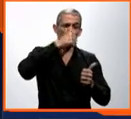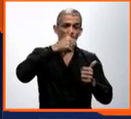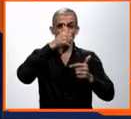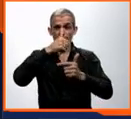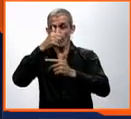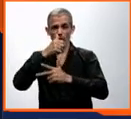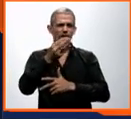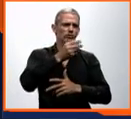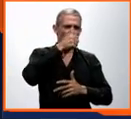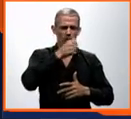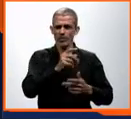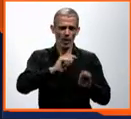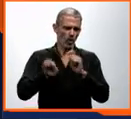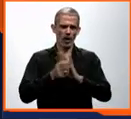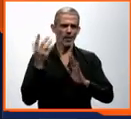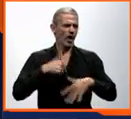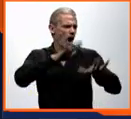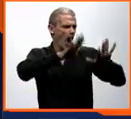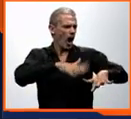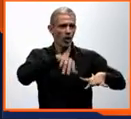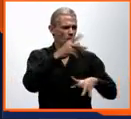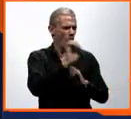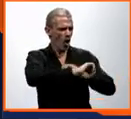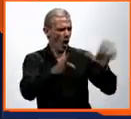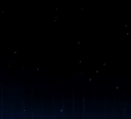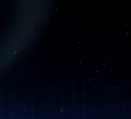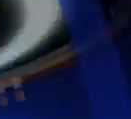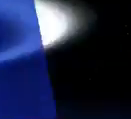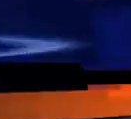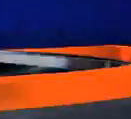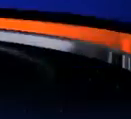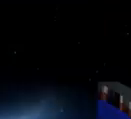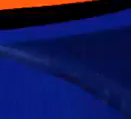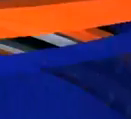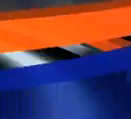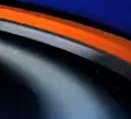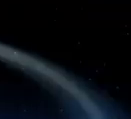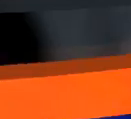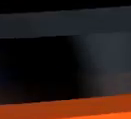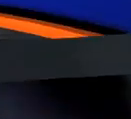domingo, fin de semana tras fin de semana, algo de eso está sucediendo constantemente.